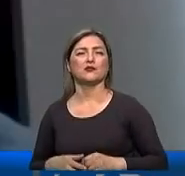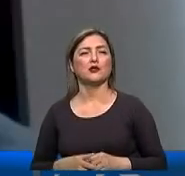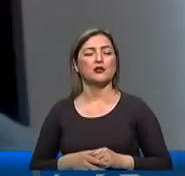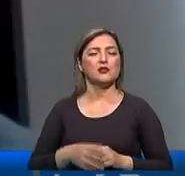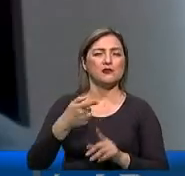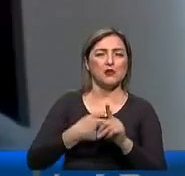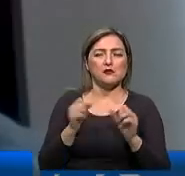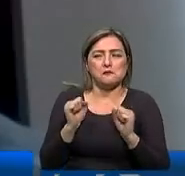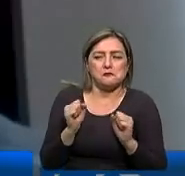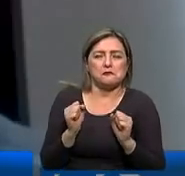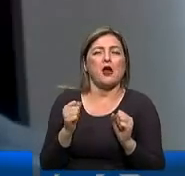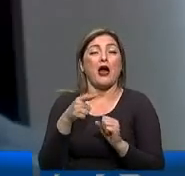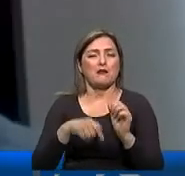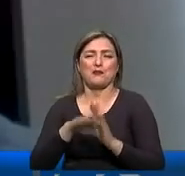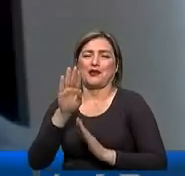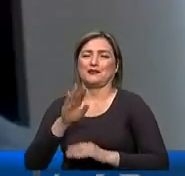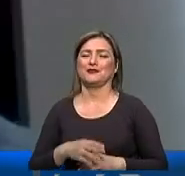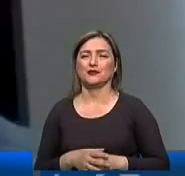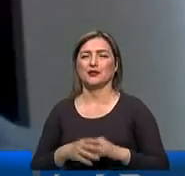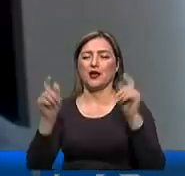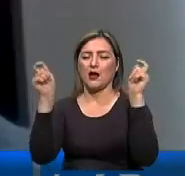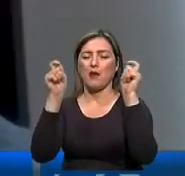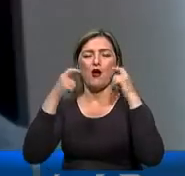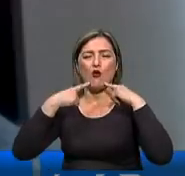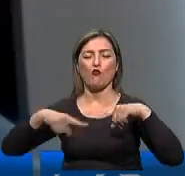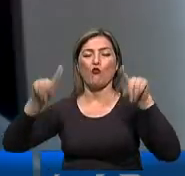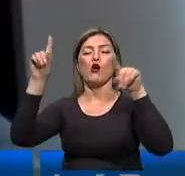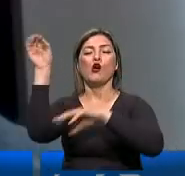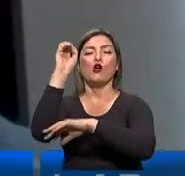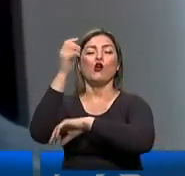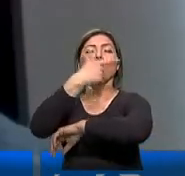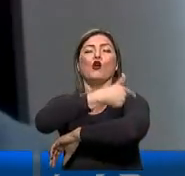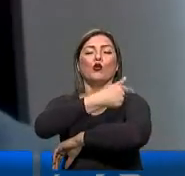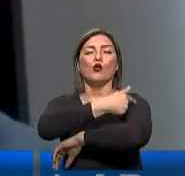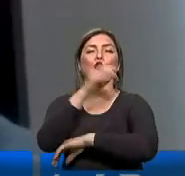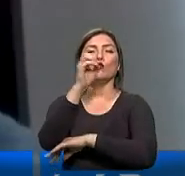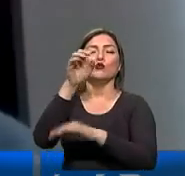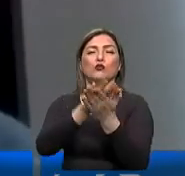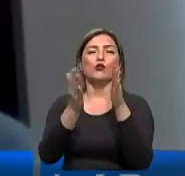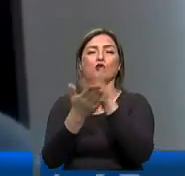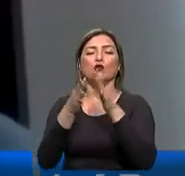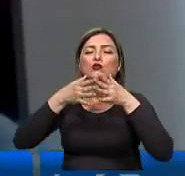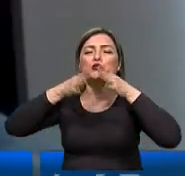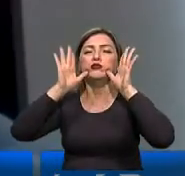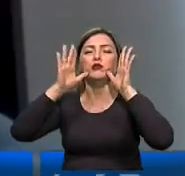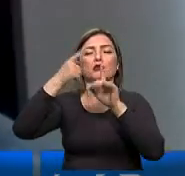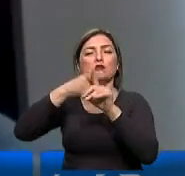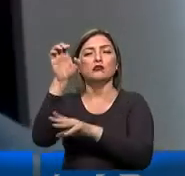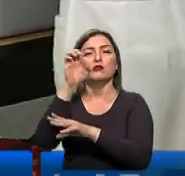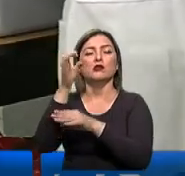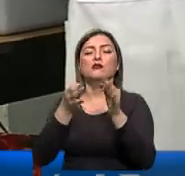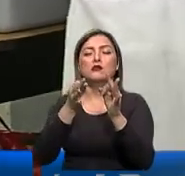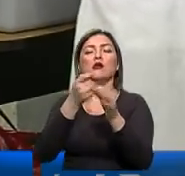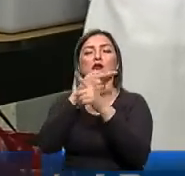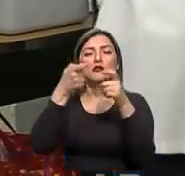de invierno, arrancando la mayoría de campañas de vacunación entre octubre, noviembre y diciembre, y yéndonos hasta los meses de enero, febrero,